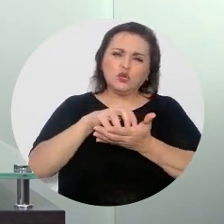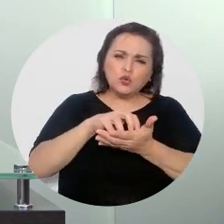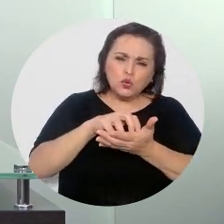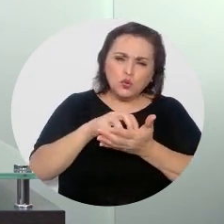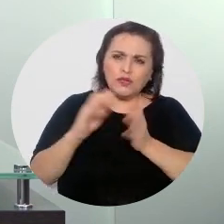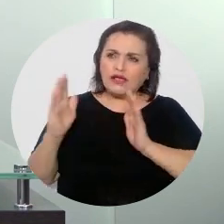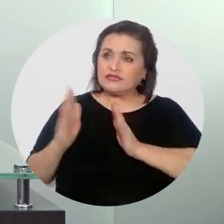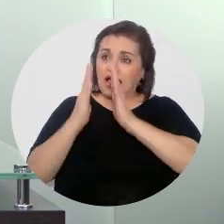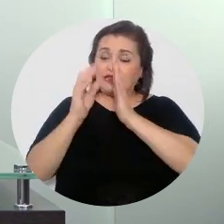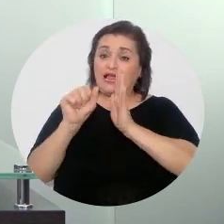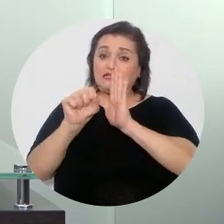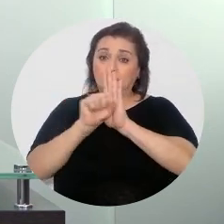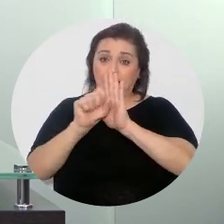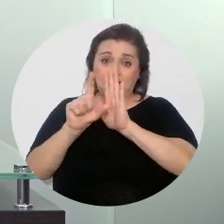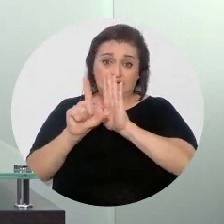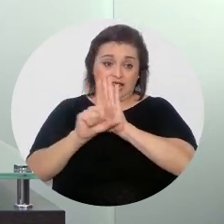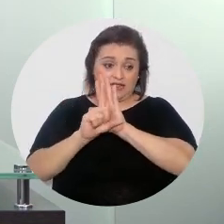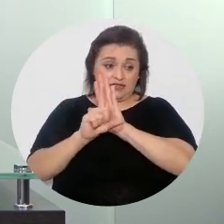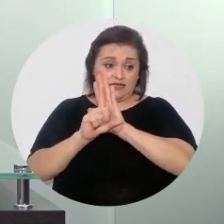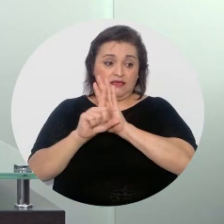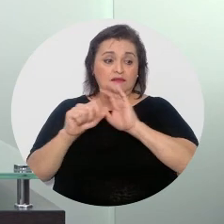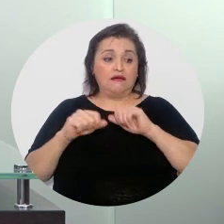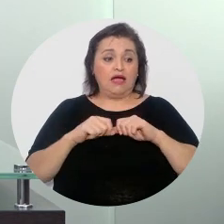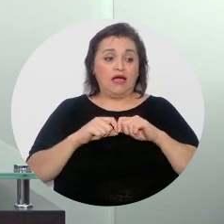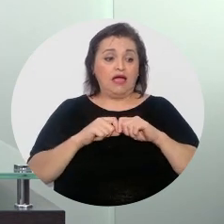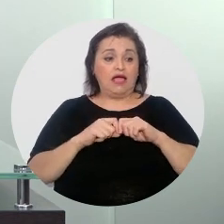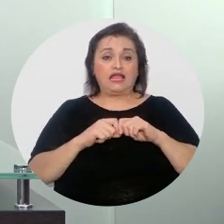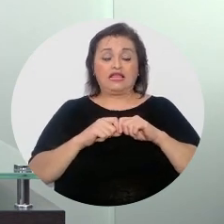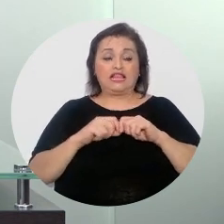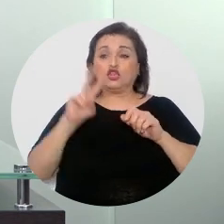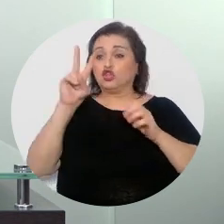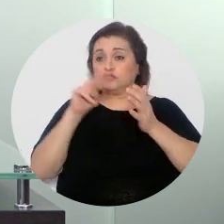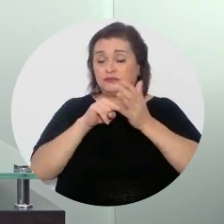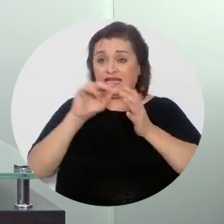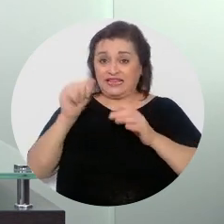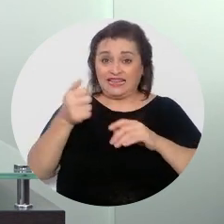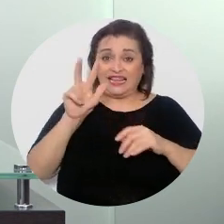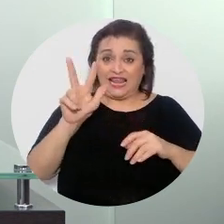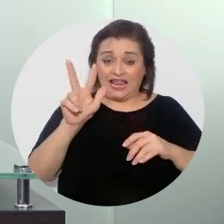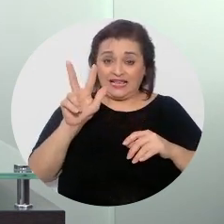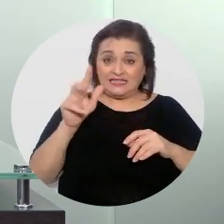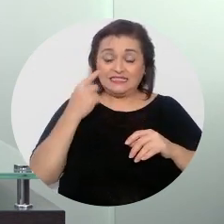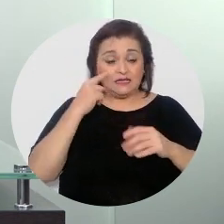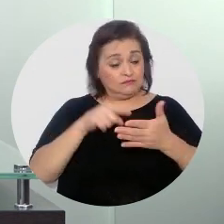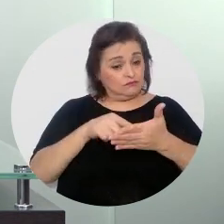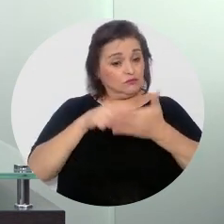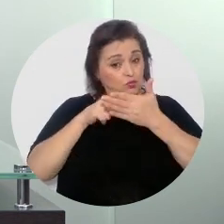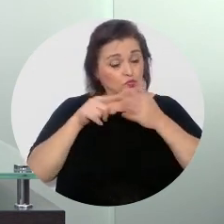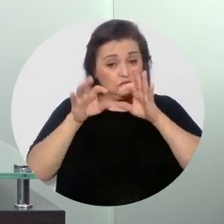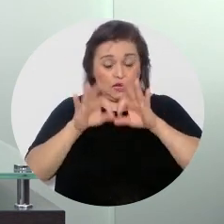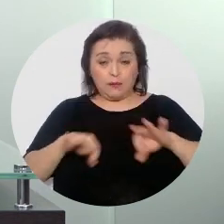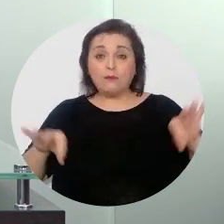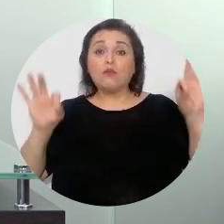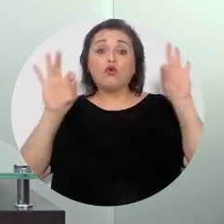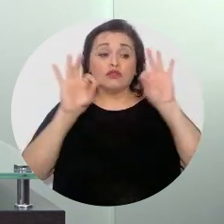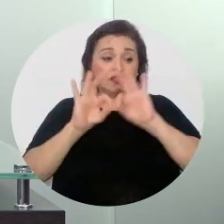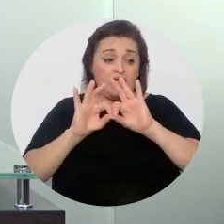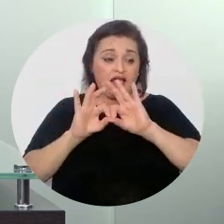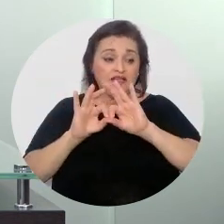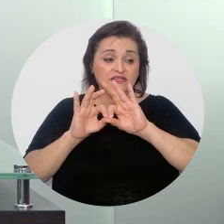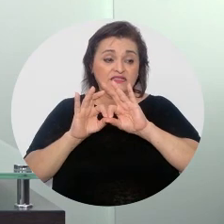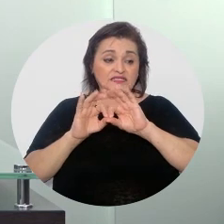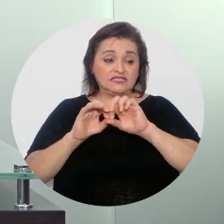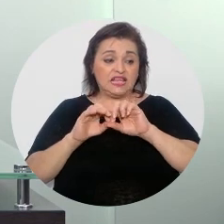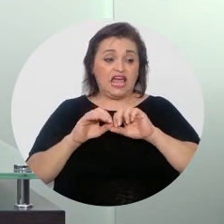algunas inquietudes ante la Asamblea Legislativa, entre esas una del 2013, en el que hace notar